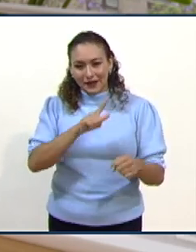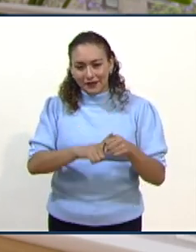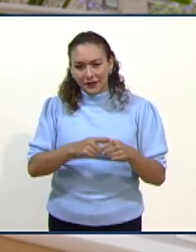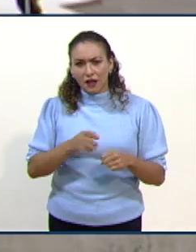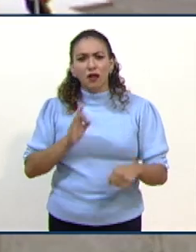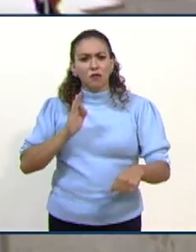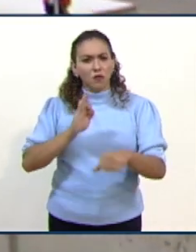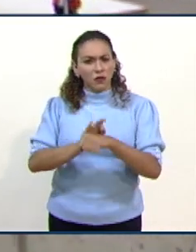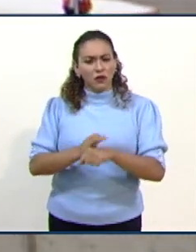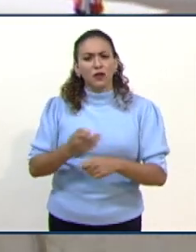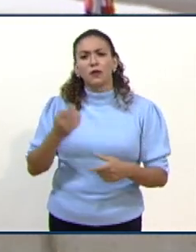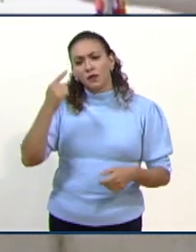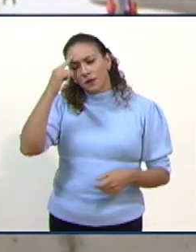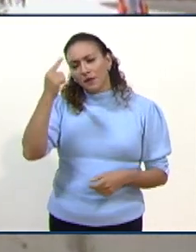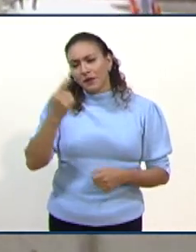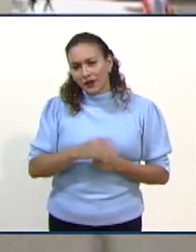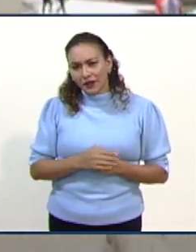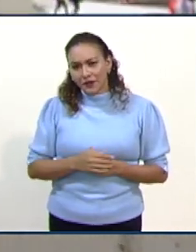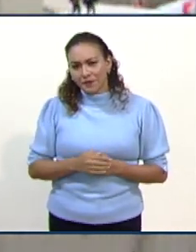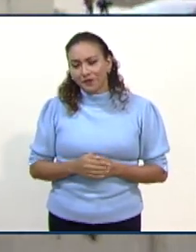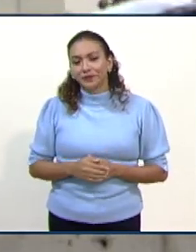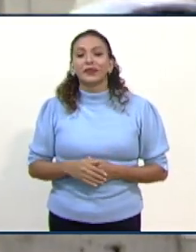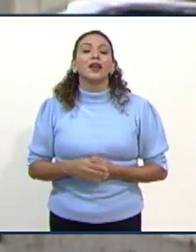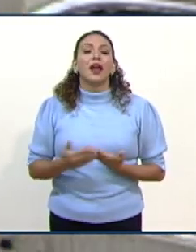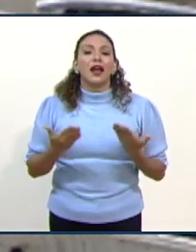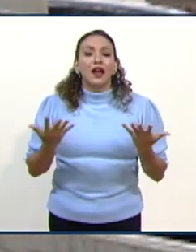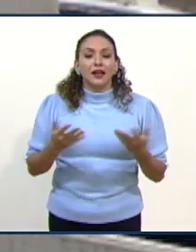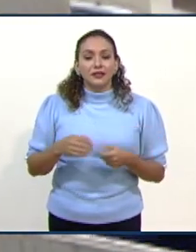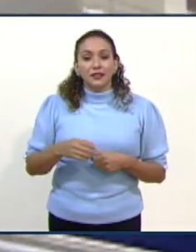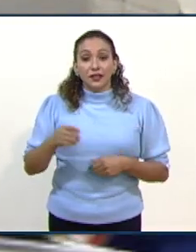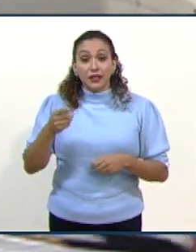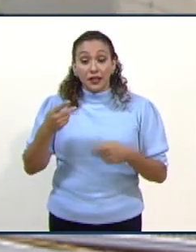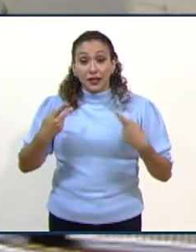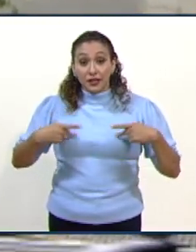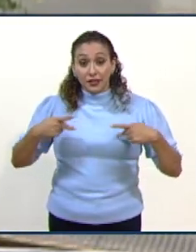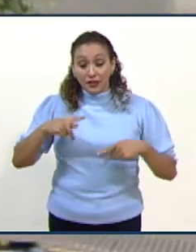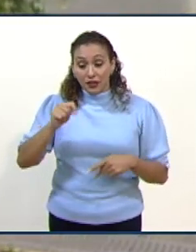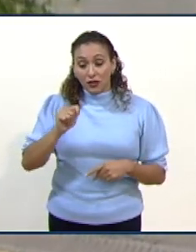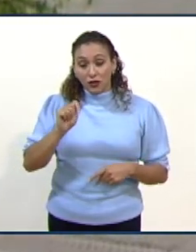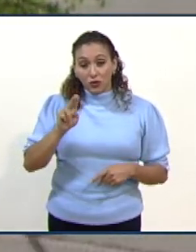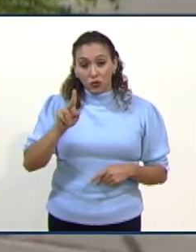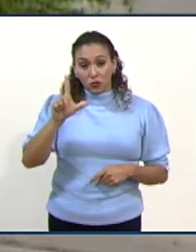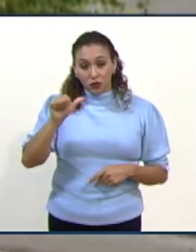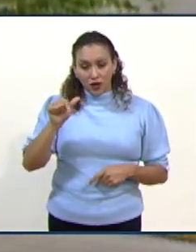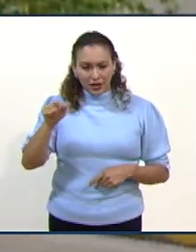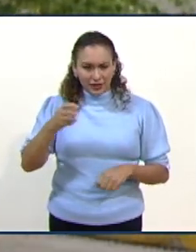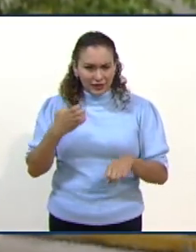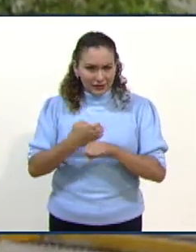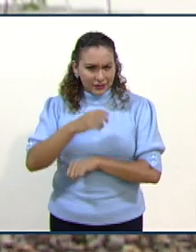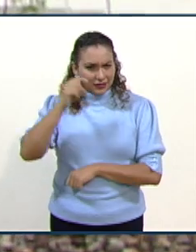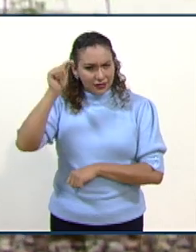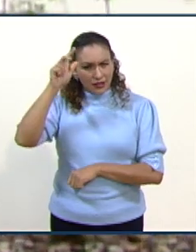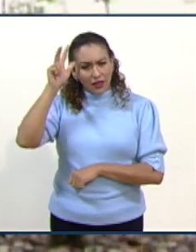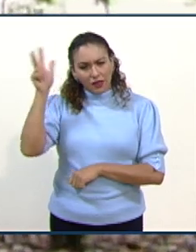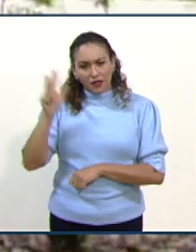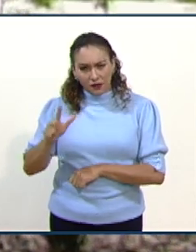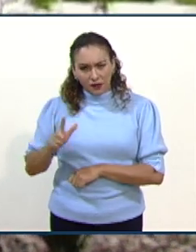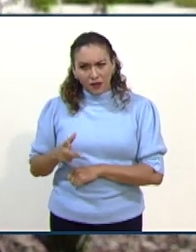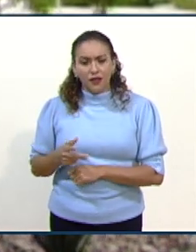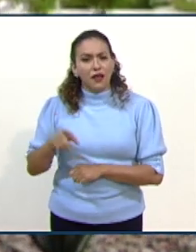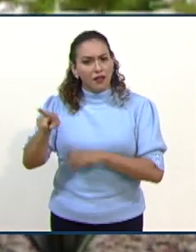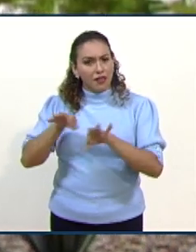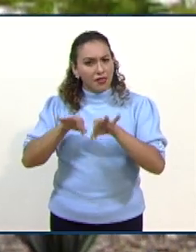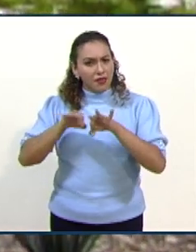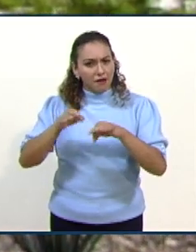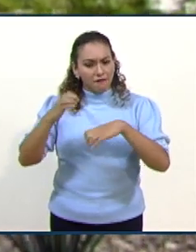las autoridades ambientales garanticen que la termoeléctrica de Tula Hidalgo opere conforme a las normas ambientales,